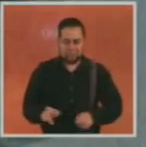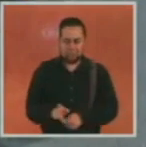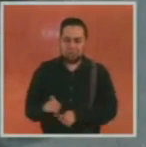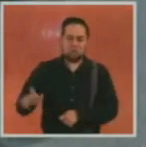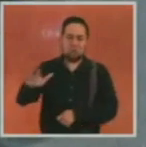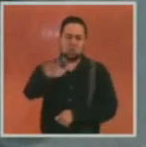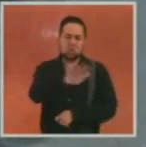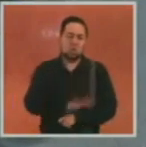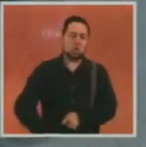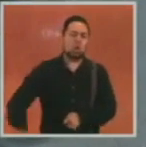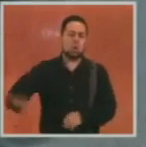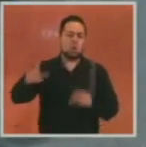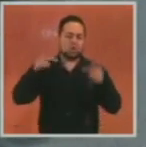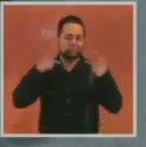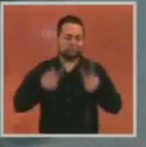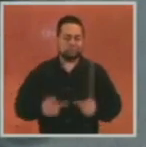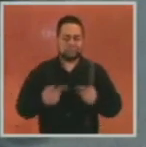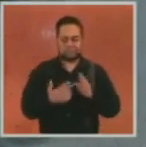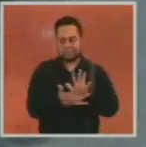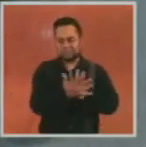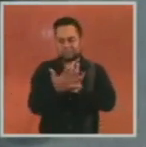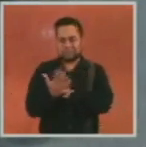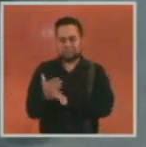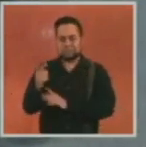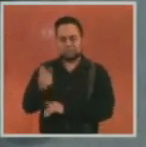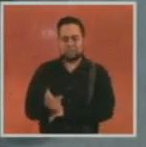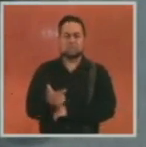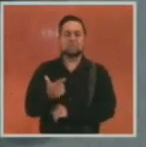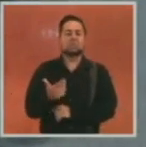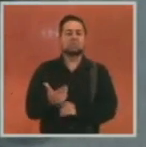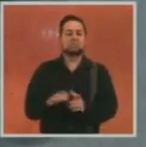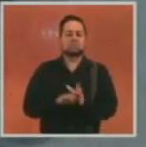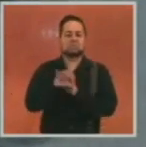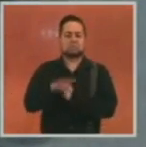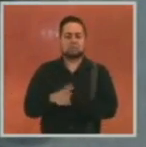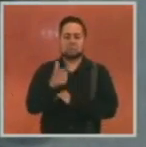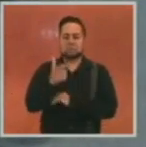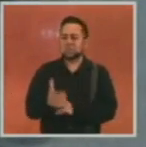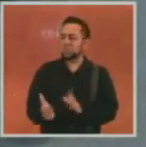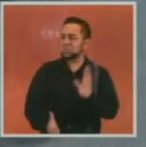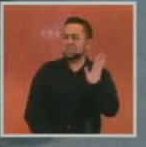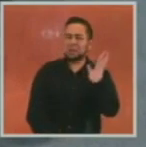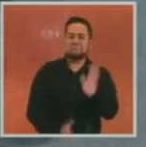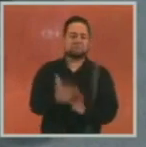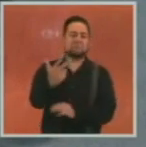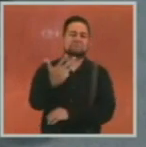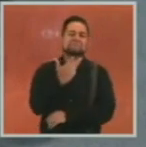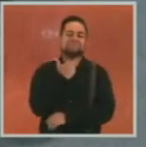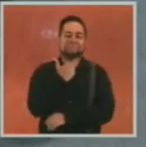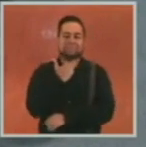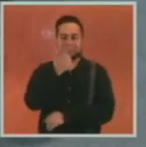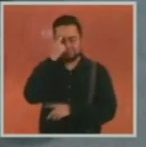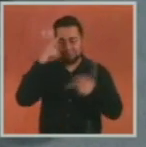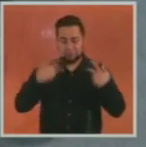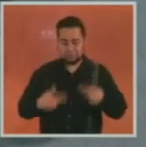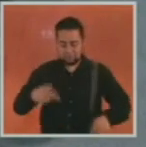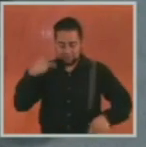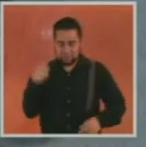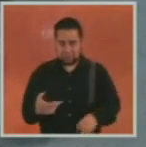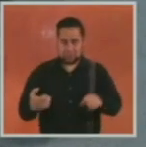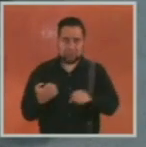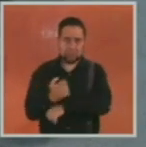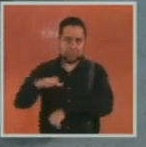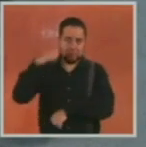donde Se volvieron los precios inalcanzables para los oaxaqueños